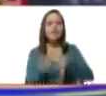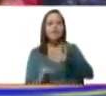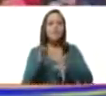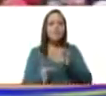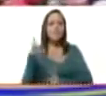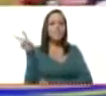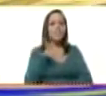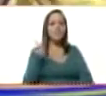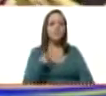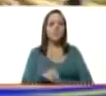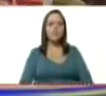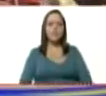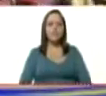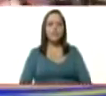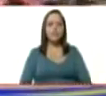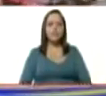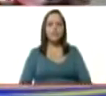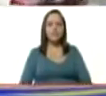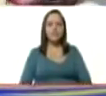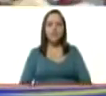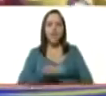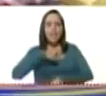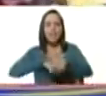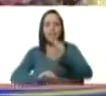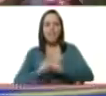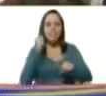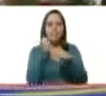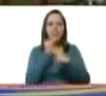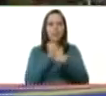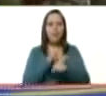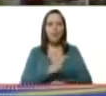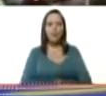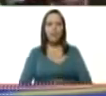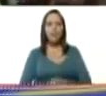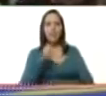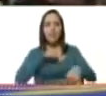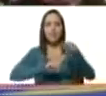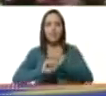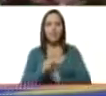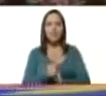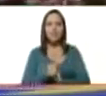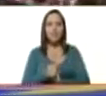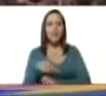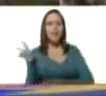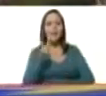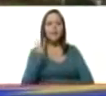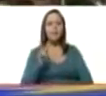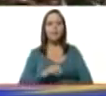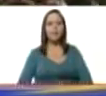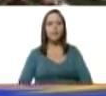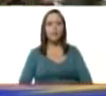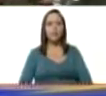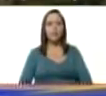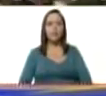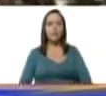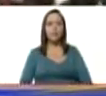Venezuela, en defensa de los trabajadores, en defensa del país.